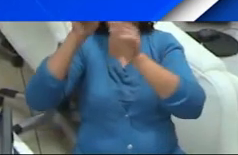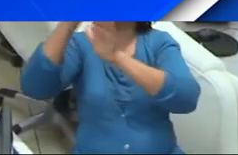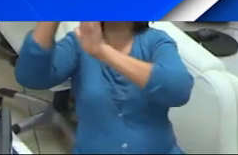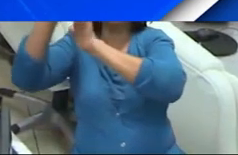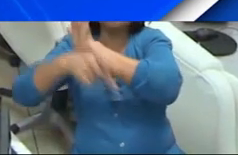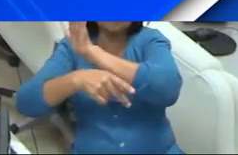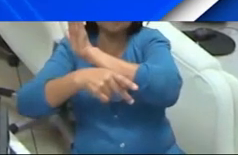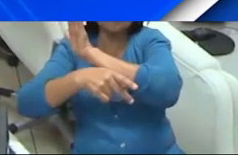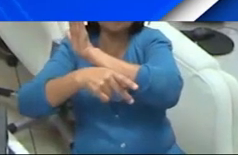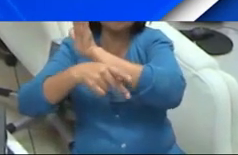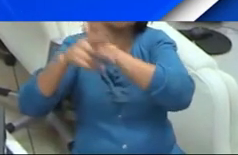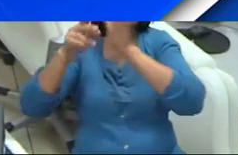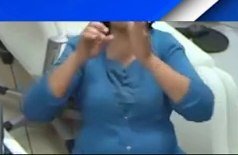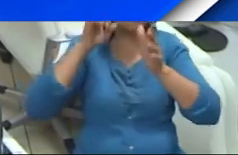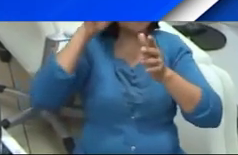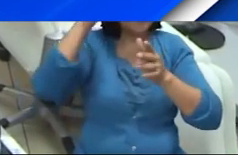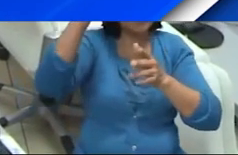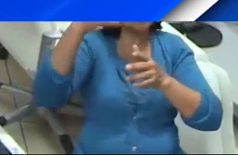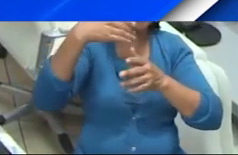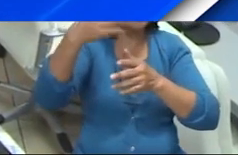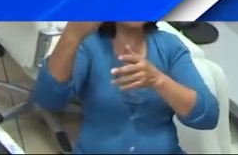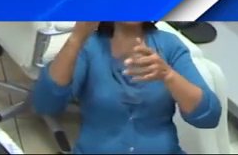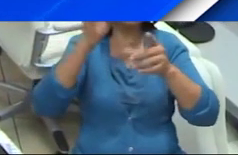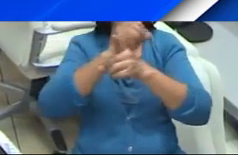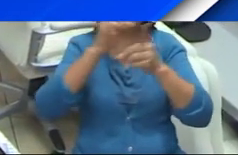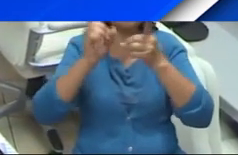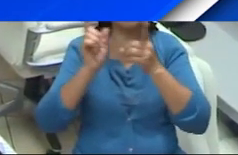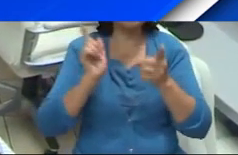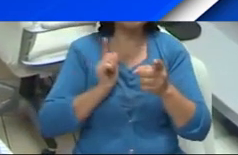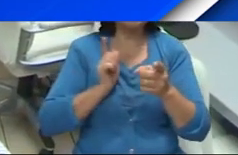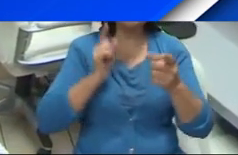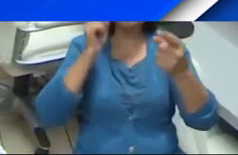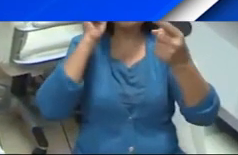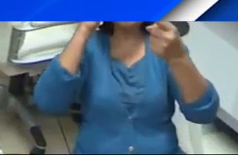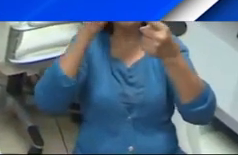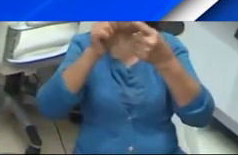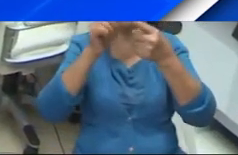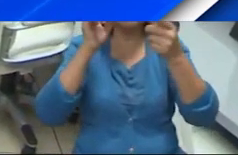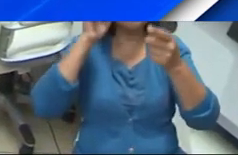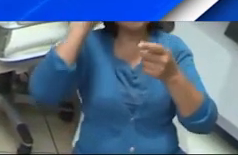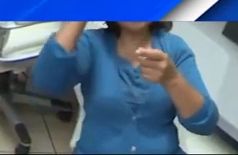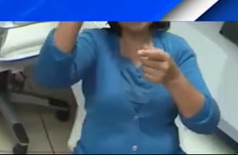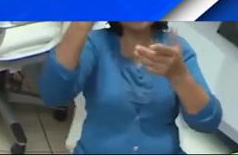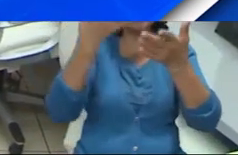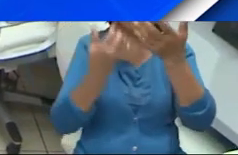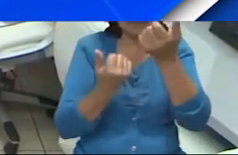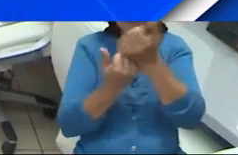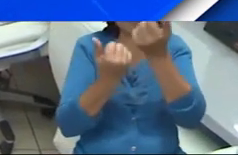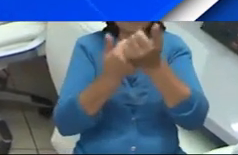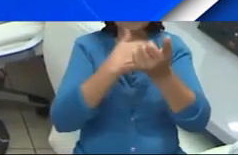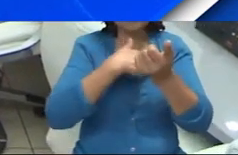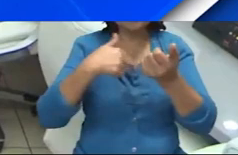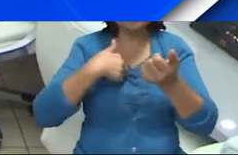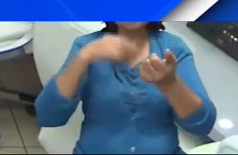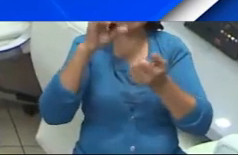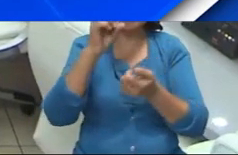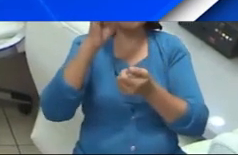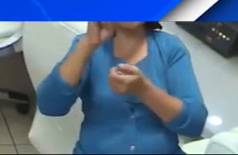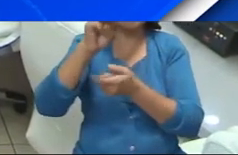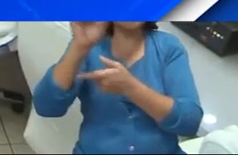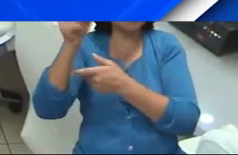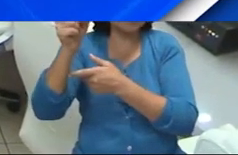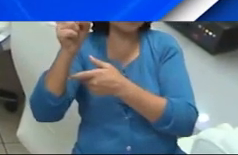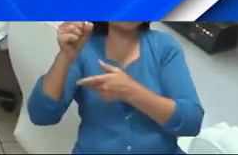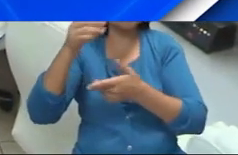exportaciones, avanzando en el cumplimiento de los objetivos de desarrollo sostenible, con lo que